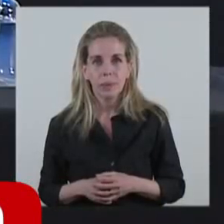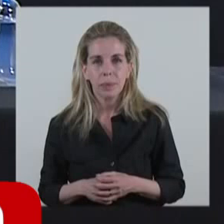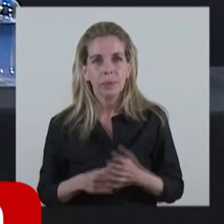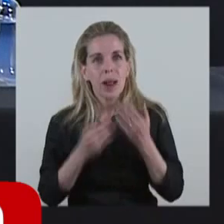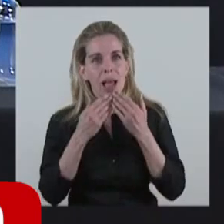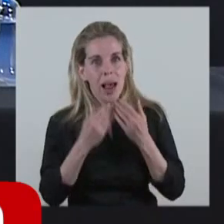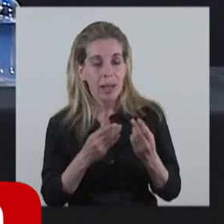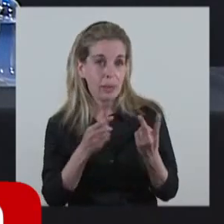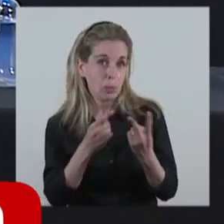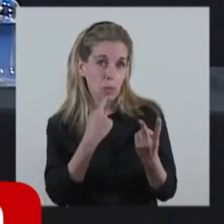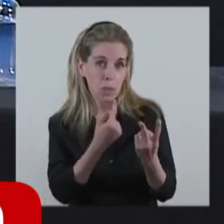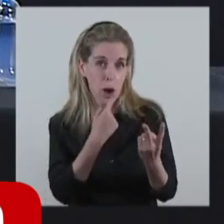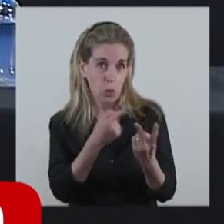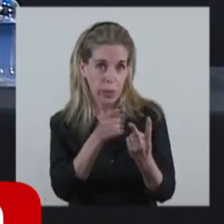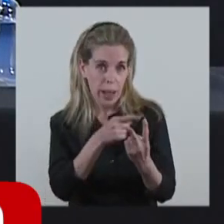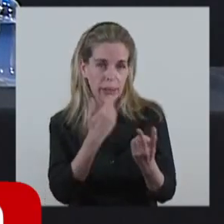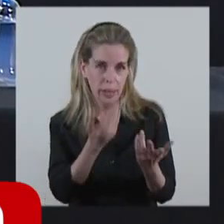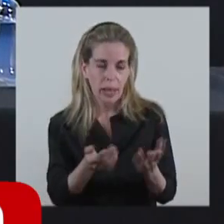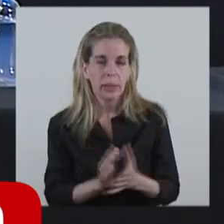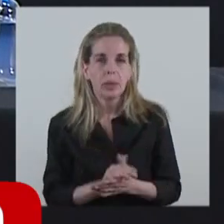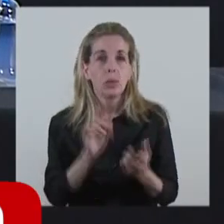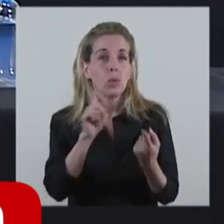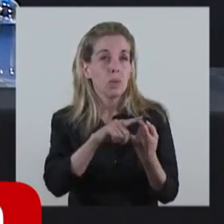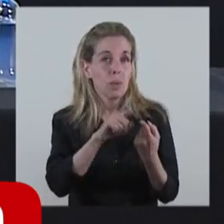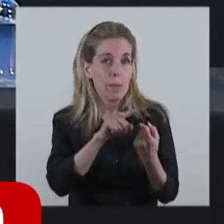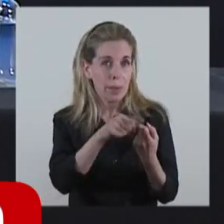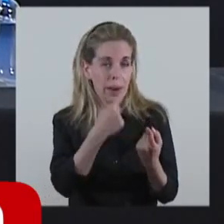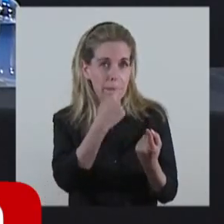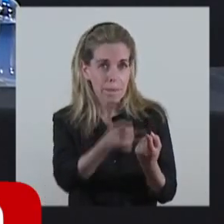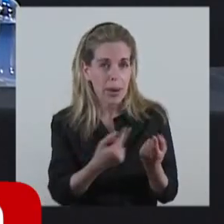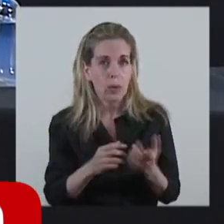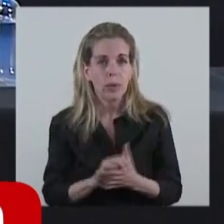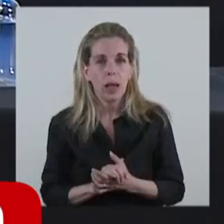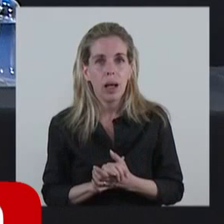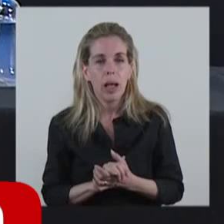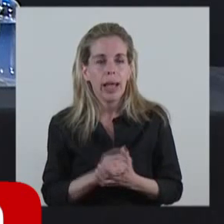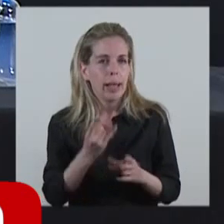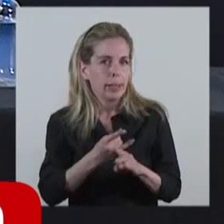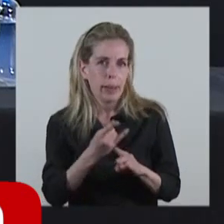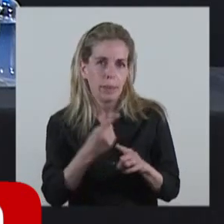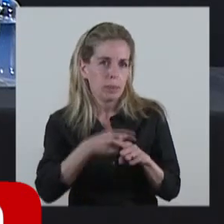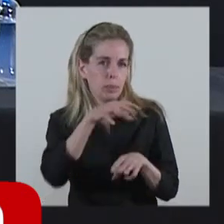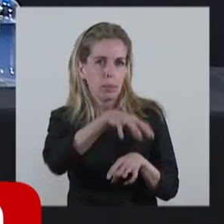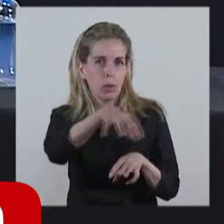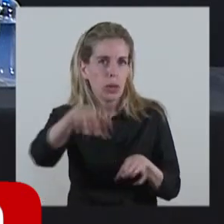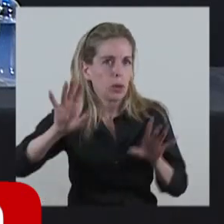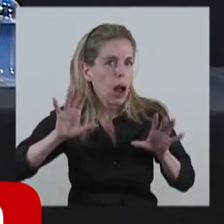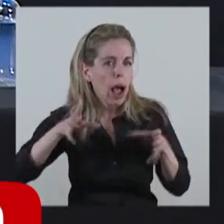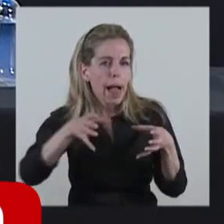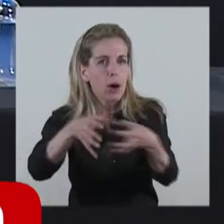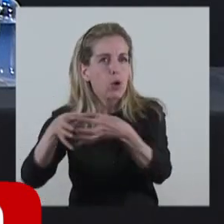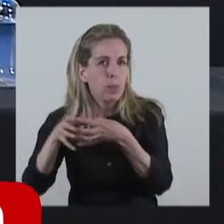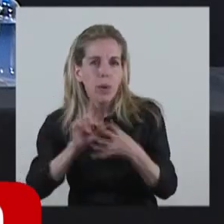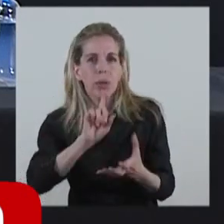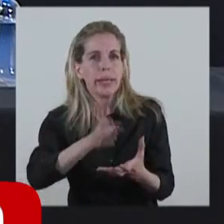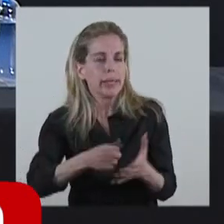Gracias por ambas preguntas. Con respecto a la primera de ellas, cada sector toma decisiones en